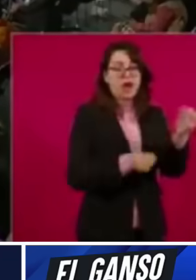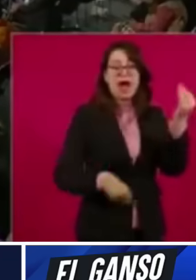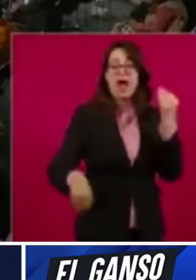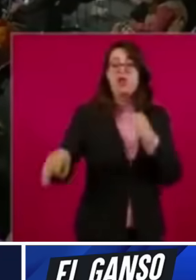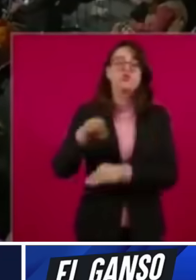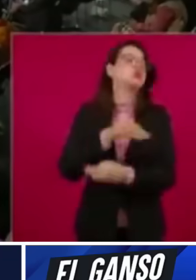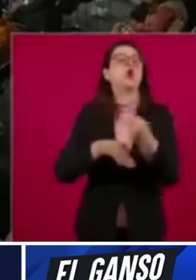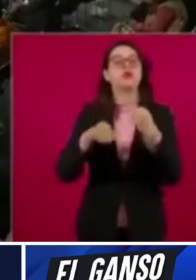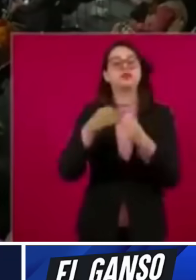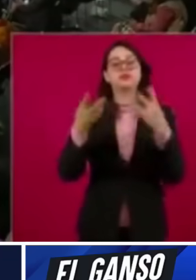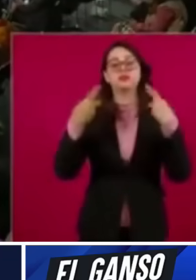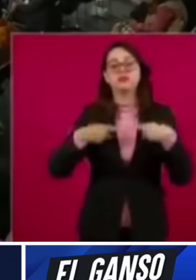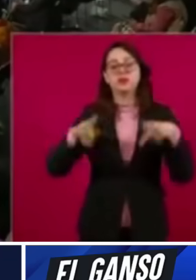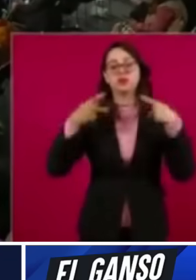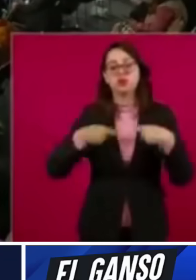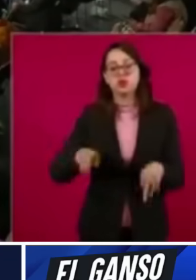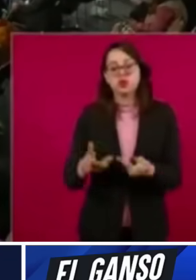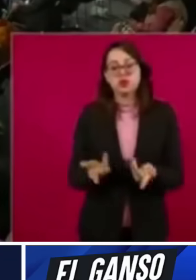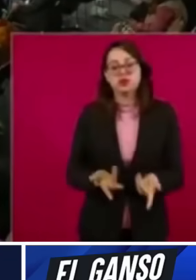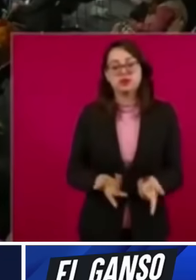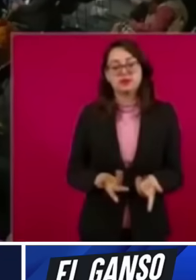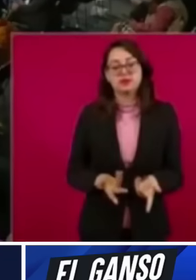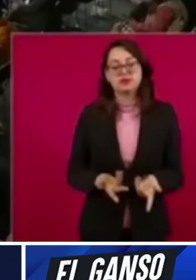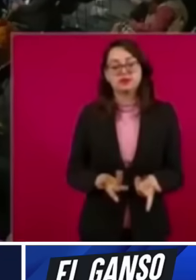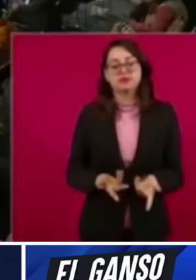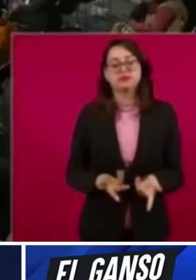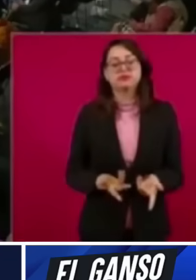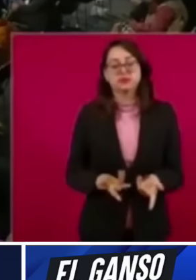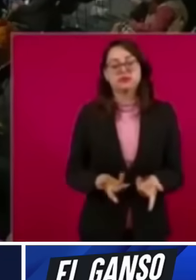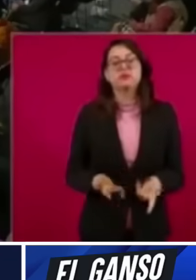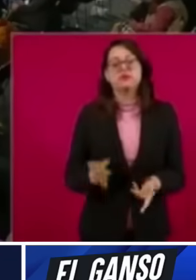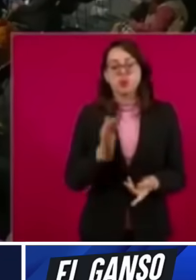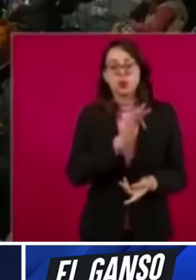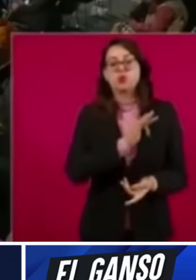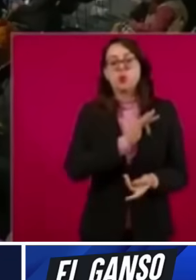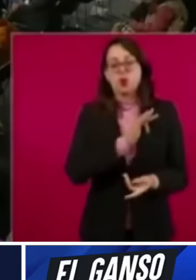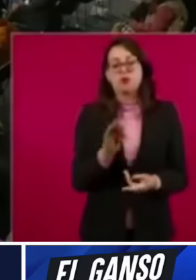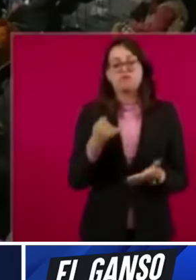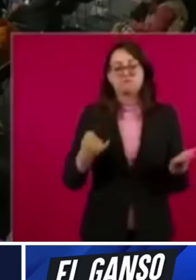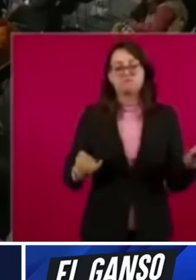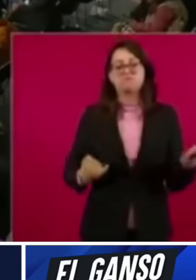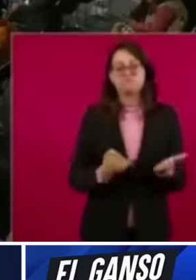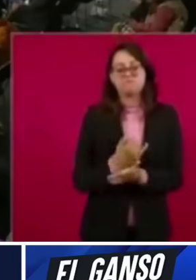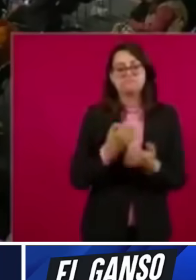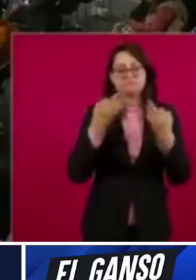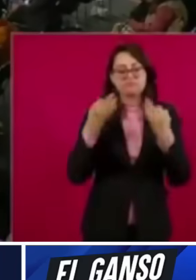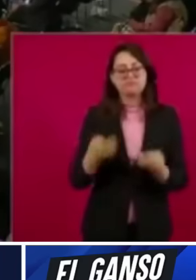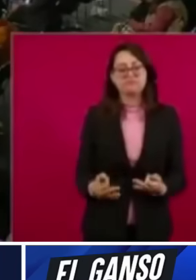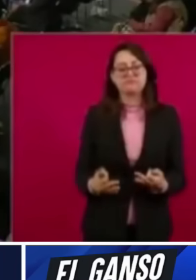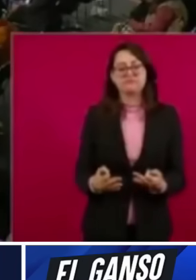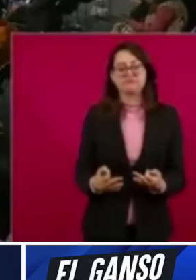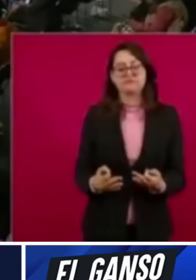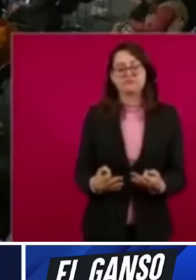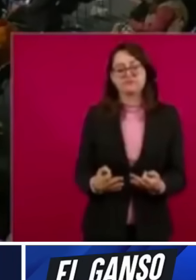Y hay opciones, nada más que